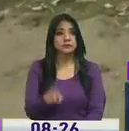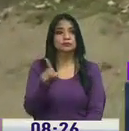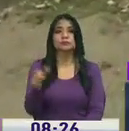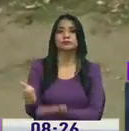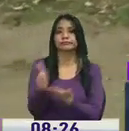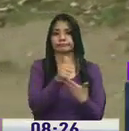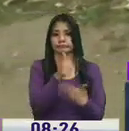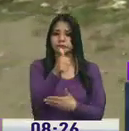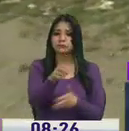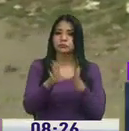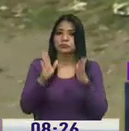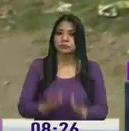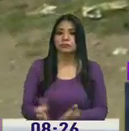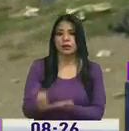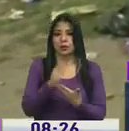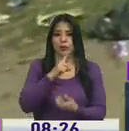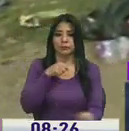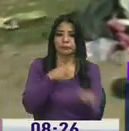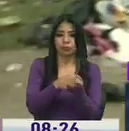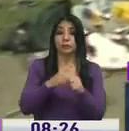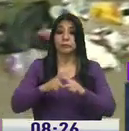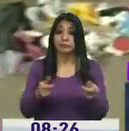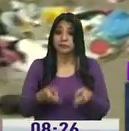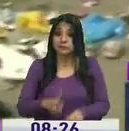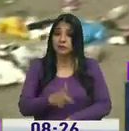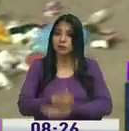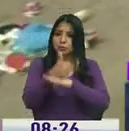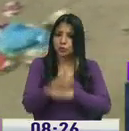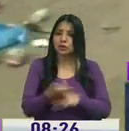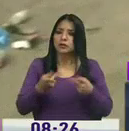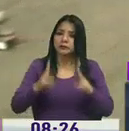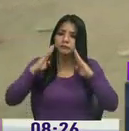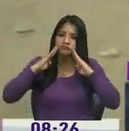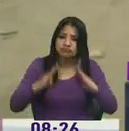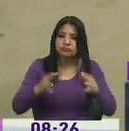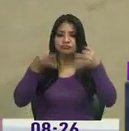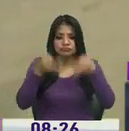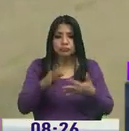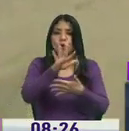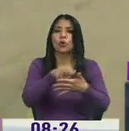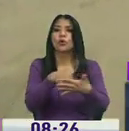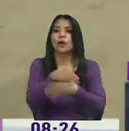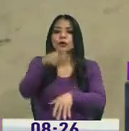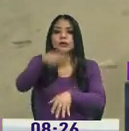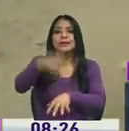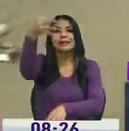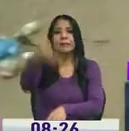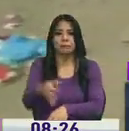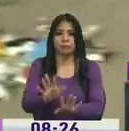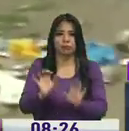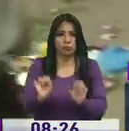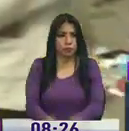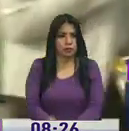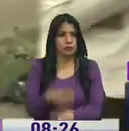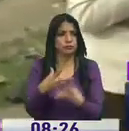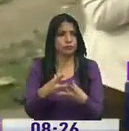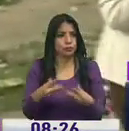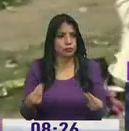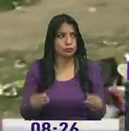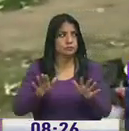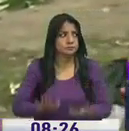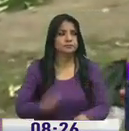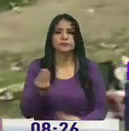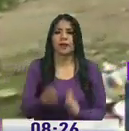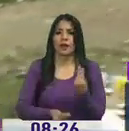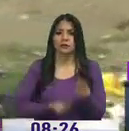de la ciudadanía en esto, pero también las autoridades, que pongan unos tiempos y unas especificaciones para que no pase esto. Y obviamente aquí no hay más que decir a